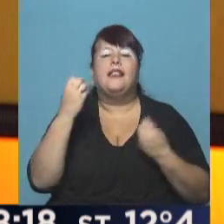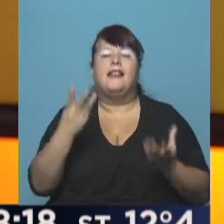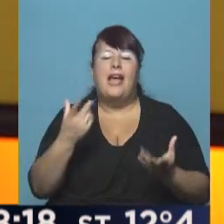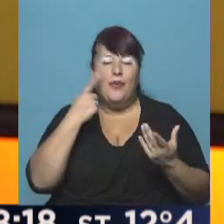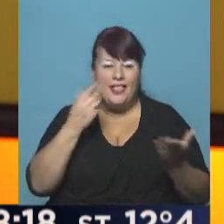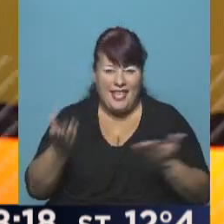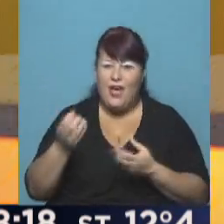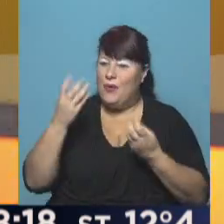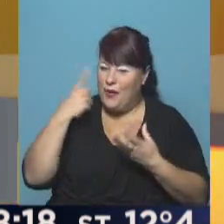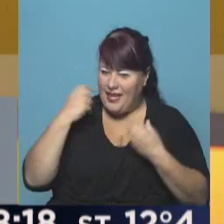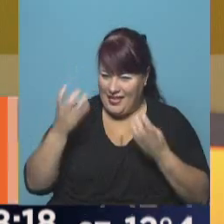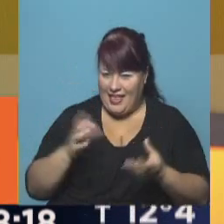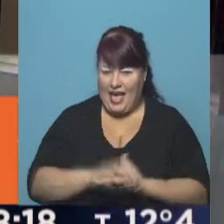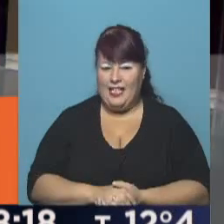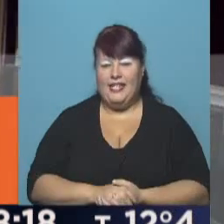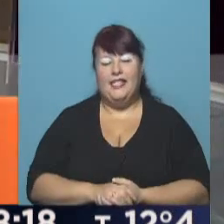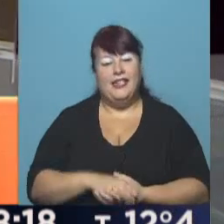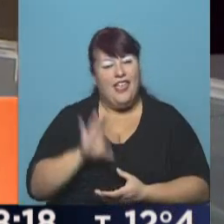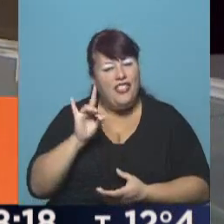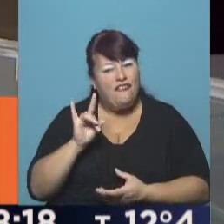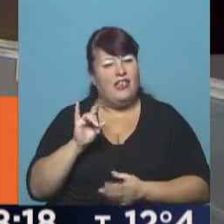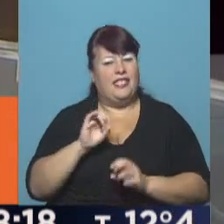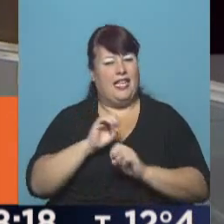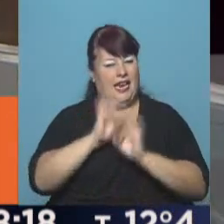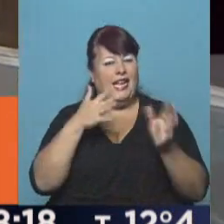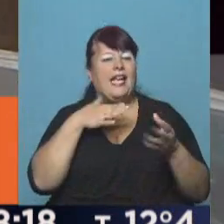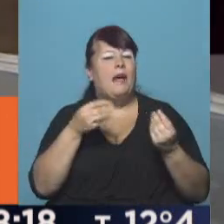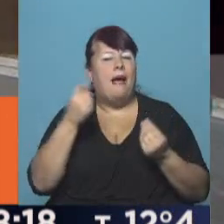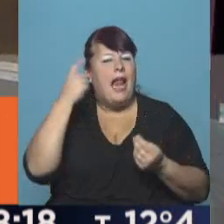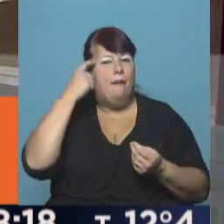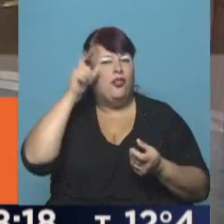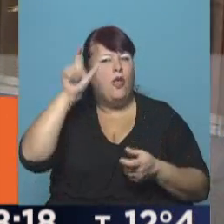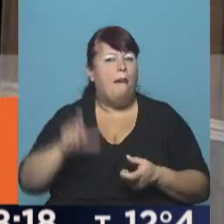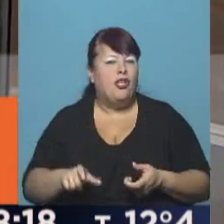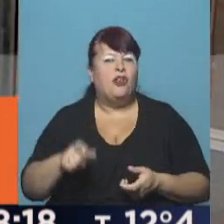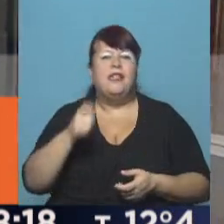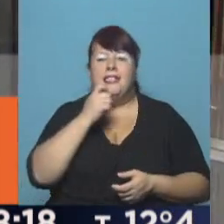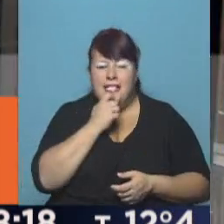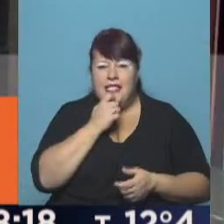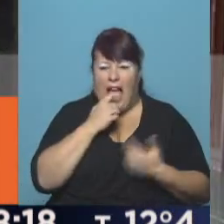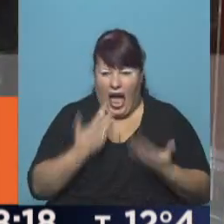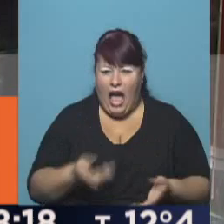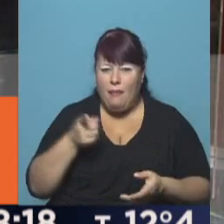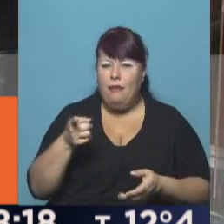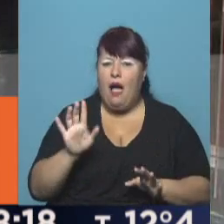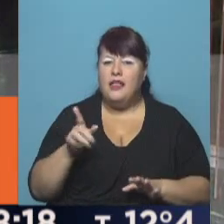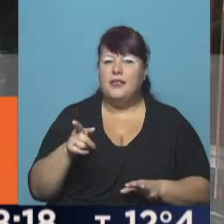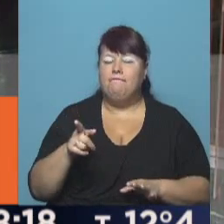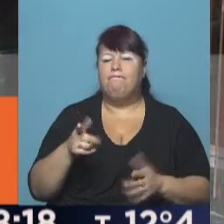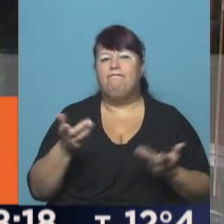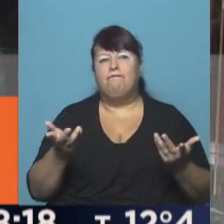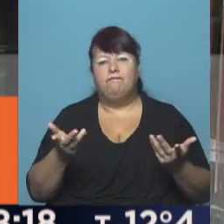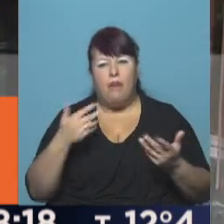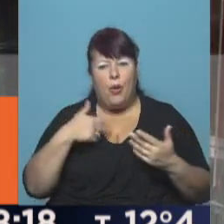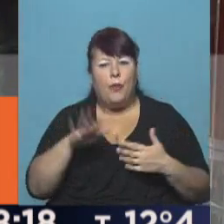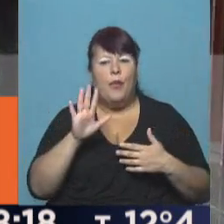Bienvenida. Hola, buen día, ¿cómo estás? Complejo entender qué sucede en la mente de un ser humano cuando se